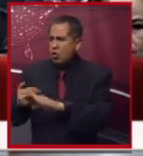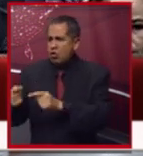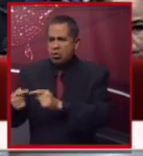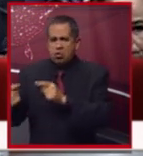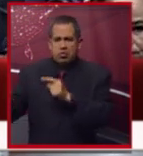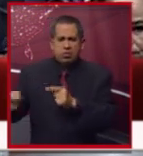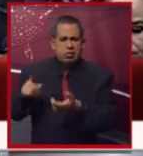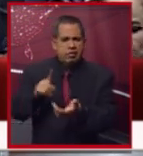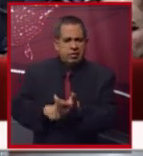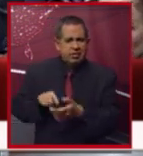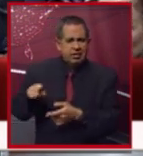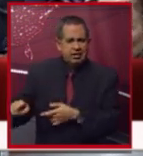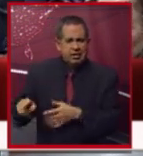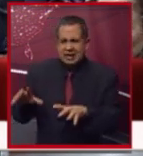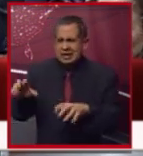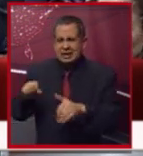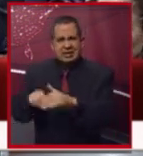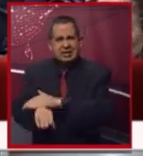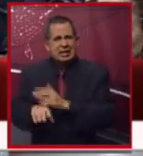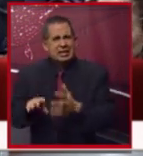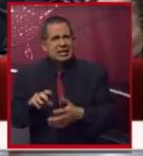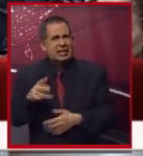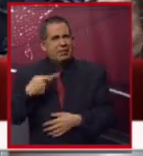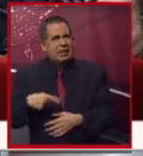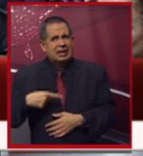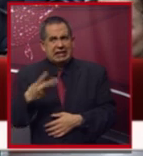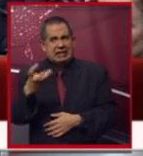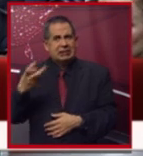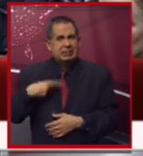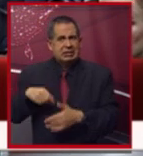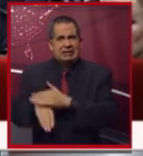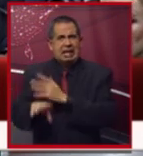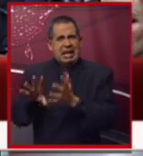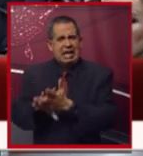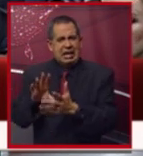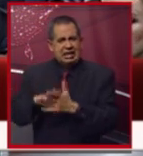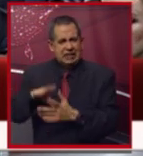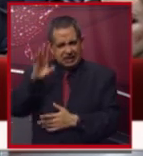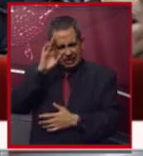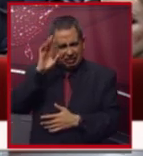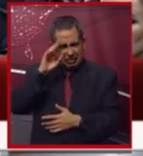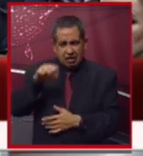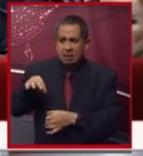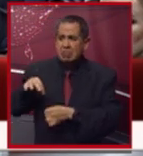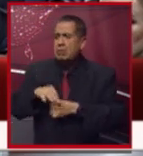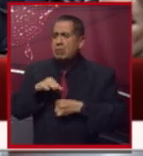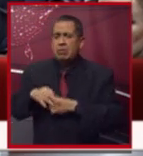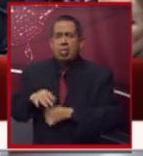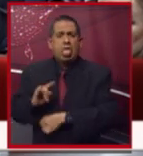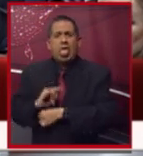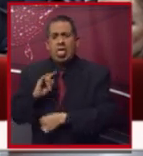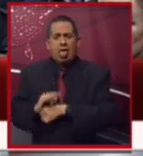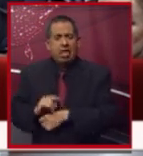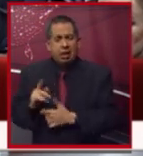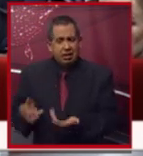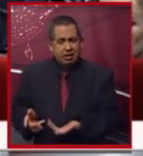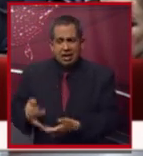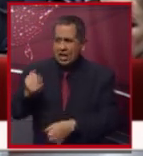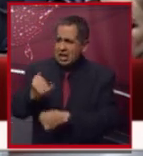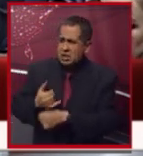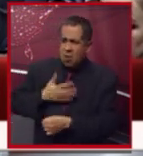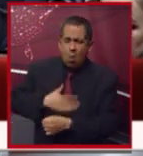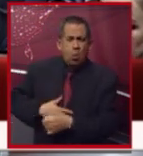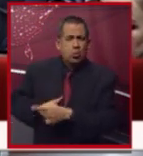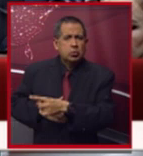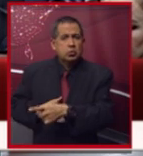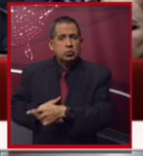que tiene encarcelados a más de 300 personas, que celebra las elecciones simuladas, injustas